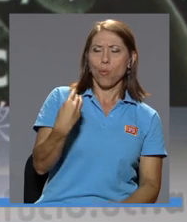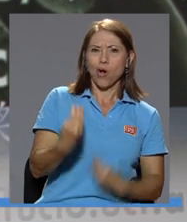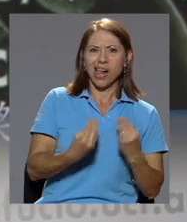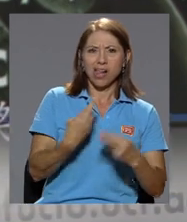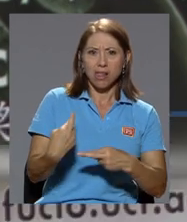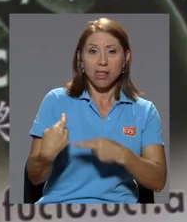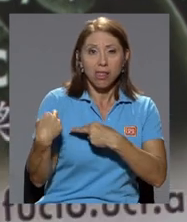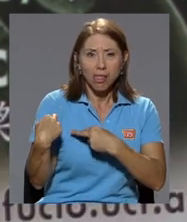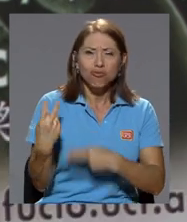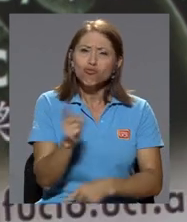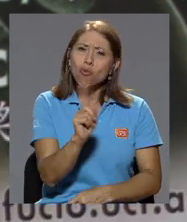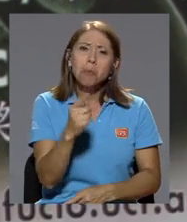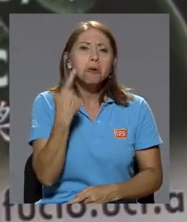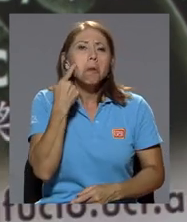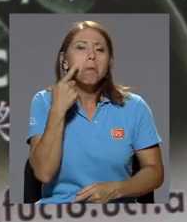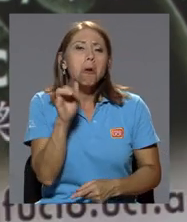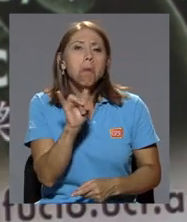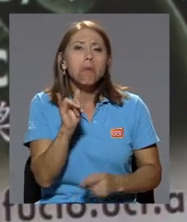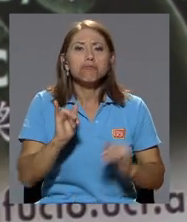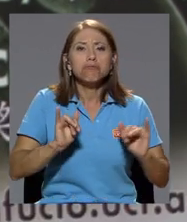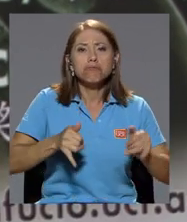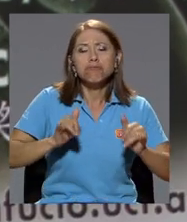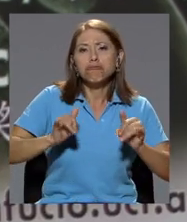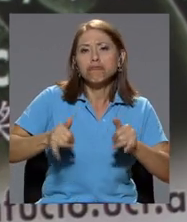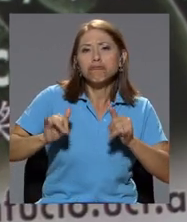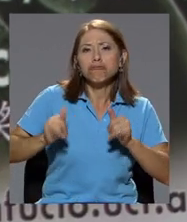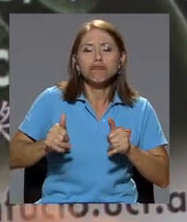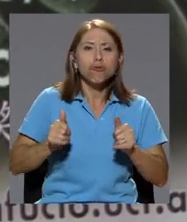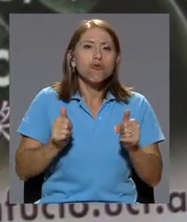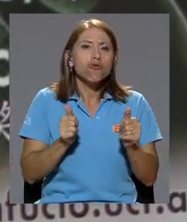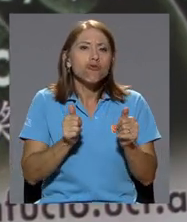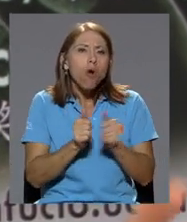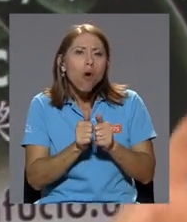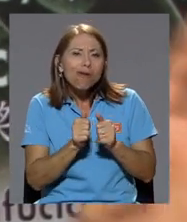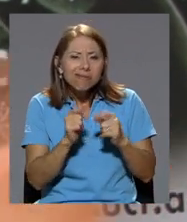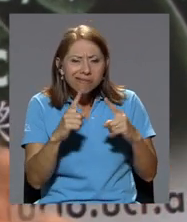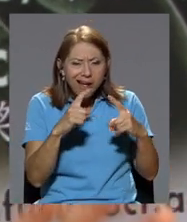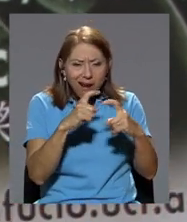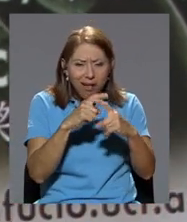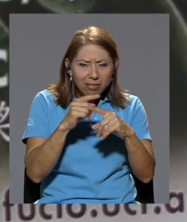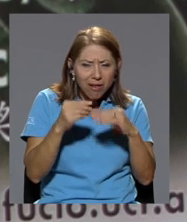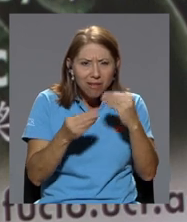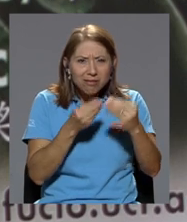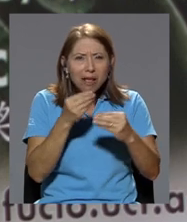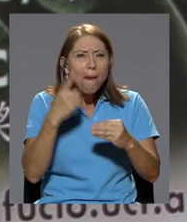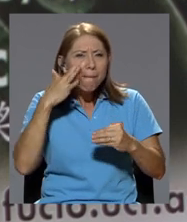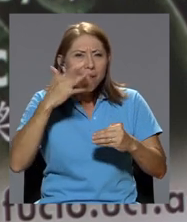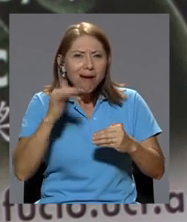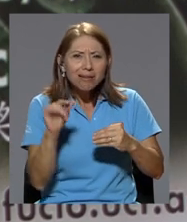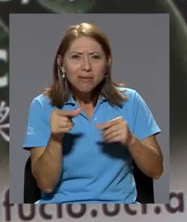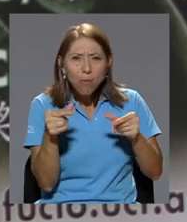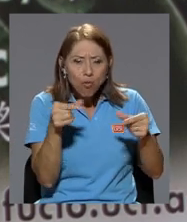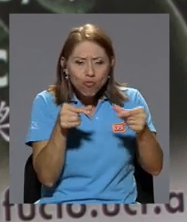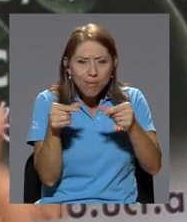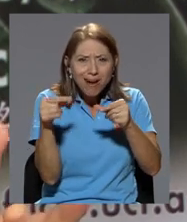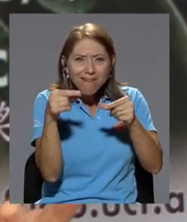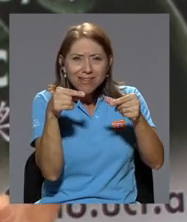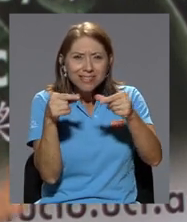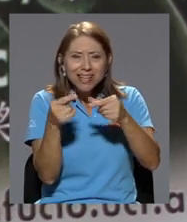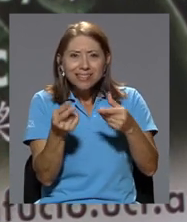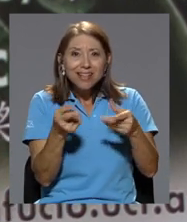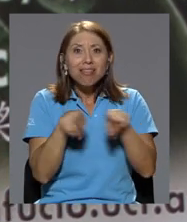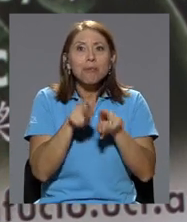nací sinova que no veo hasta como juego verdad con los caracteres son como un rompecabezas en cierta manera la pronunciación